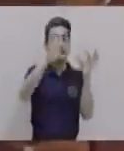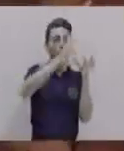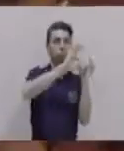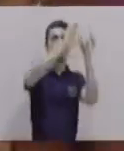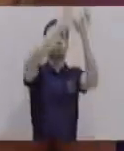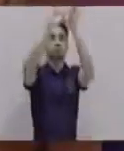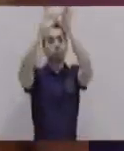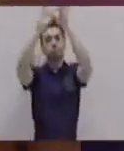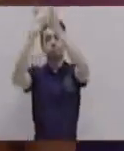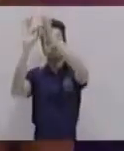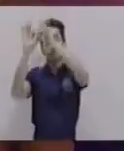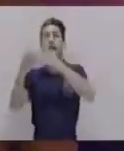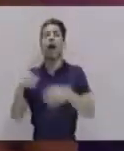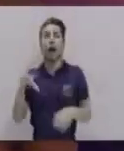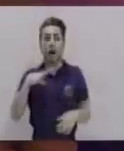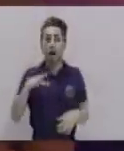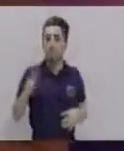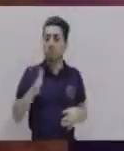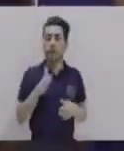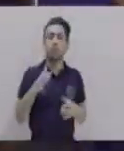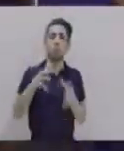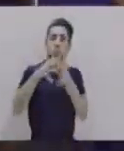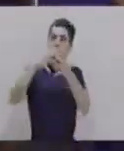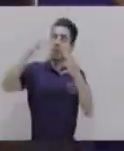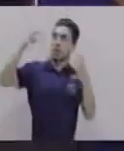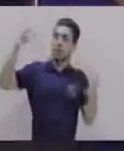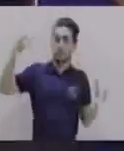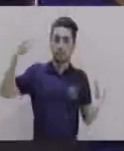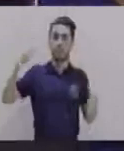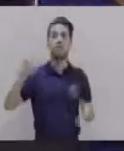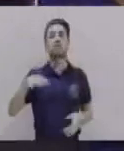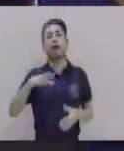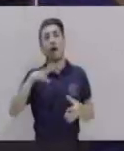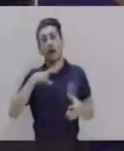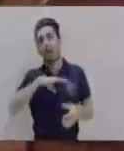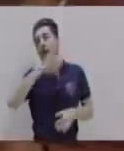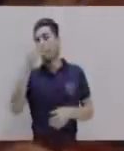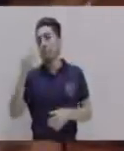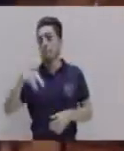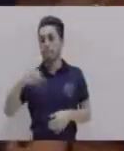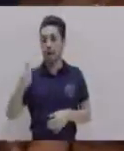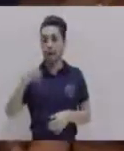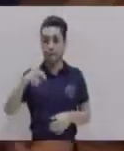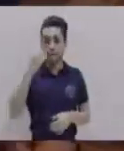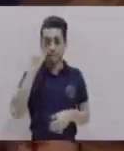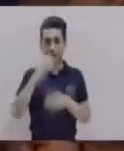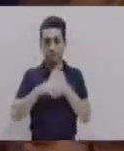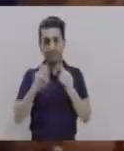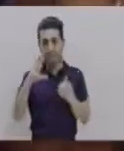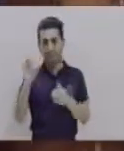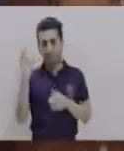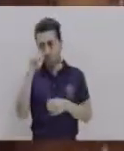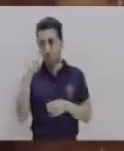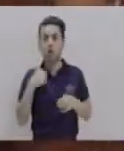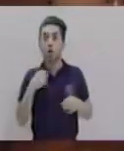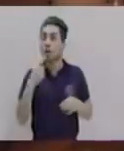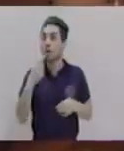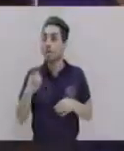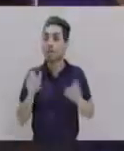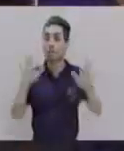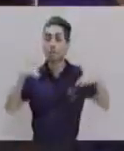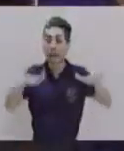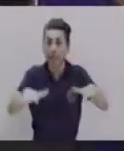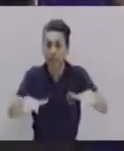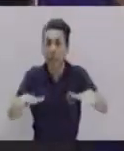cadena? Hay peces mucho más grandes, mamíferos y aves. Pero si estamos hablando del océano, ¿por qué